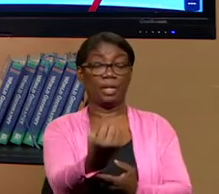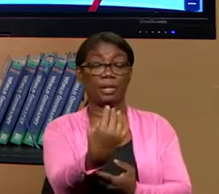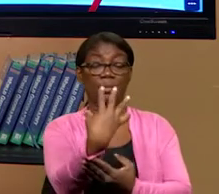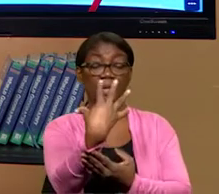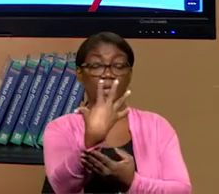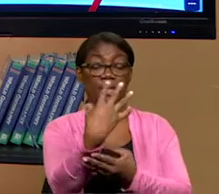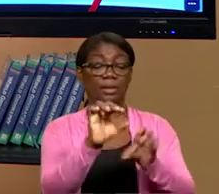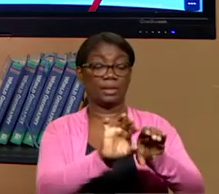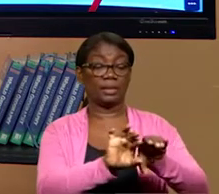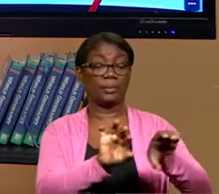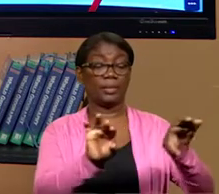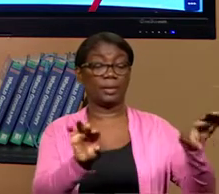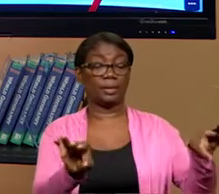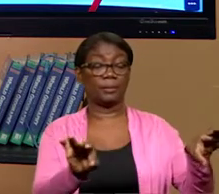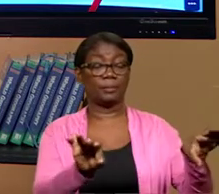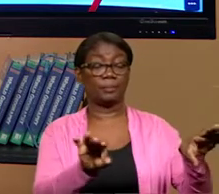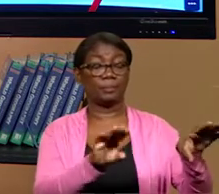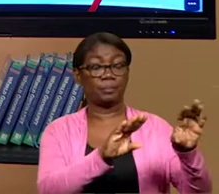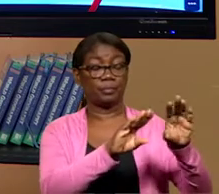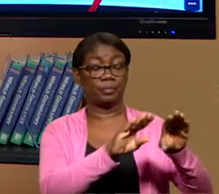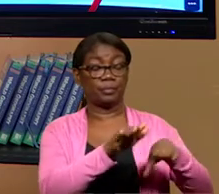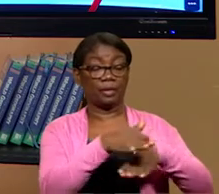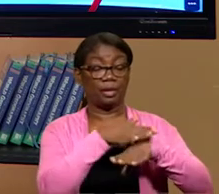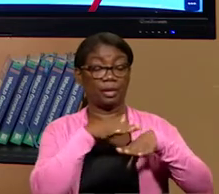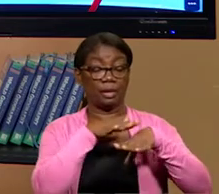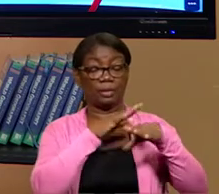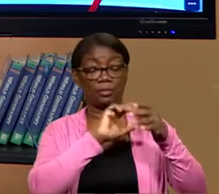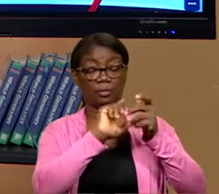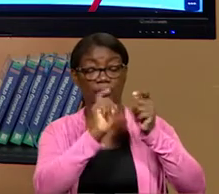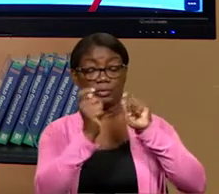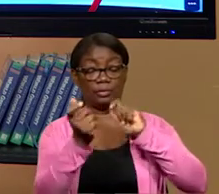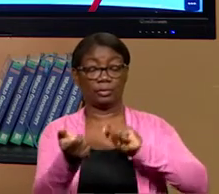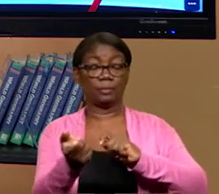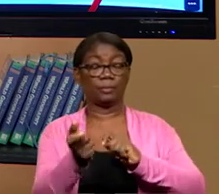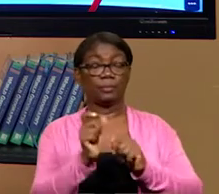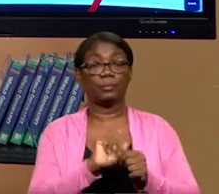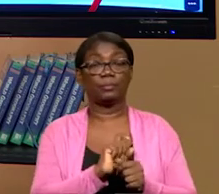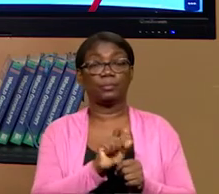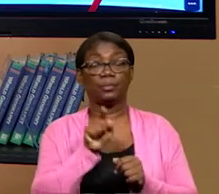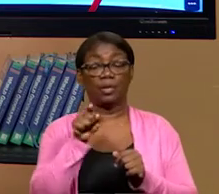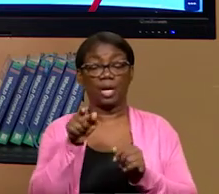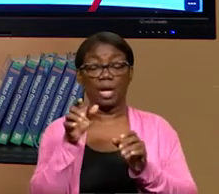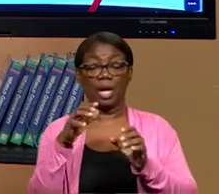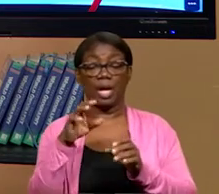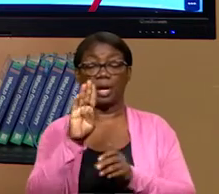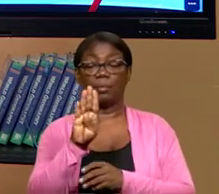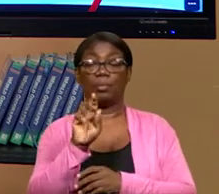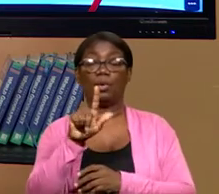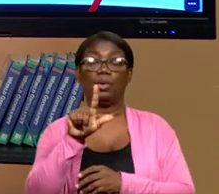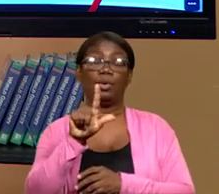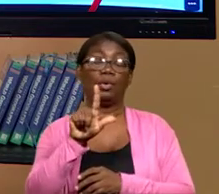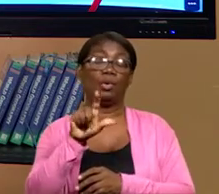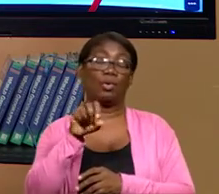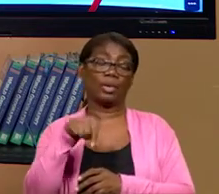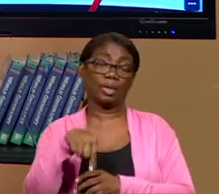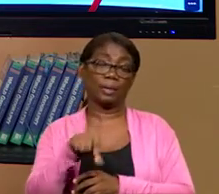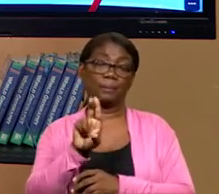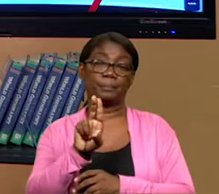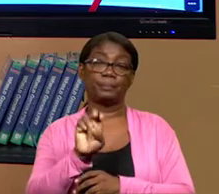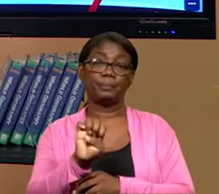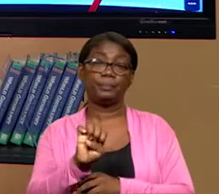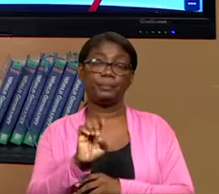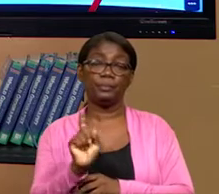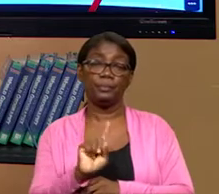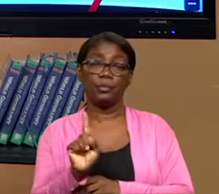¿Ok? Redireccionamiento de la señal de imagen a bloque, redireccionamiento de la información de audio,